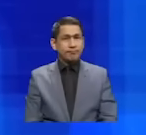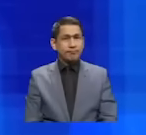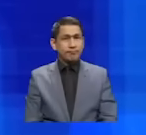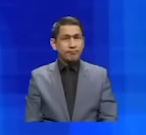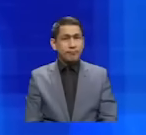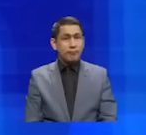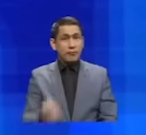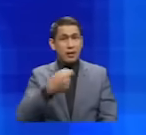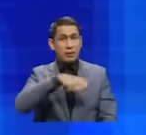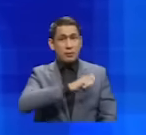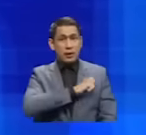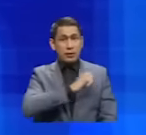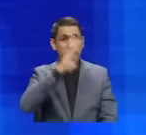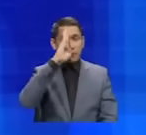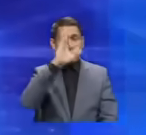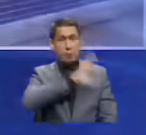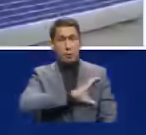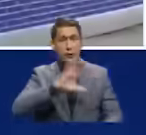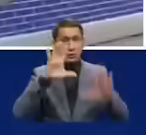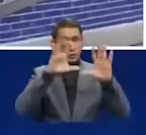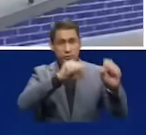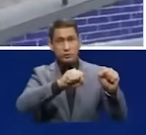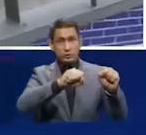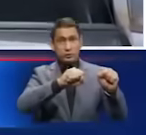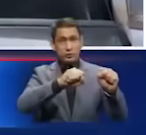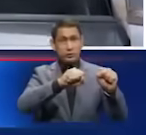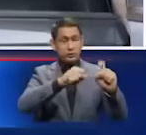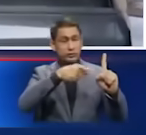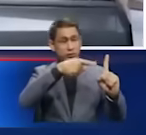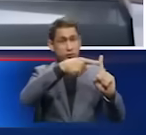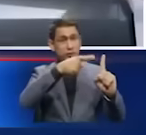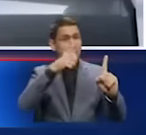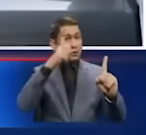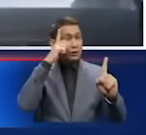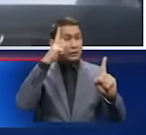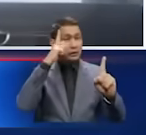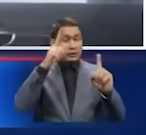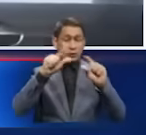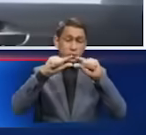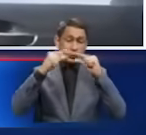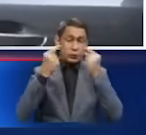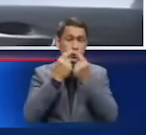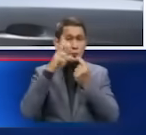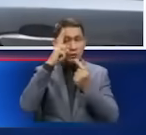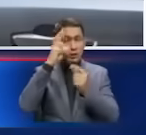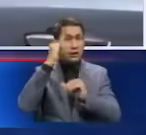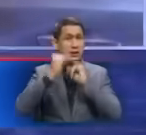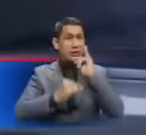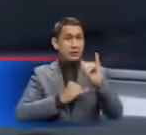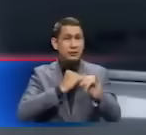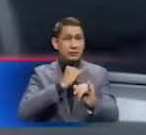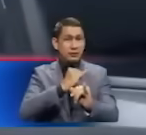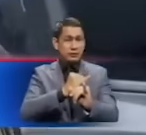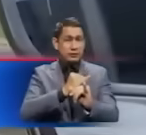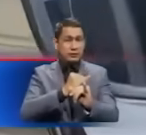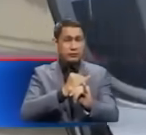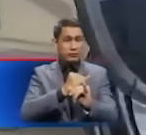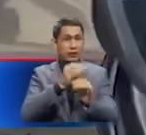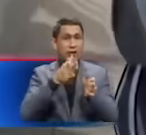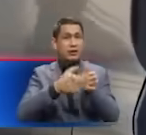En España, la policía capturó en Barcelona a un líder de la organización criminal internacional Tren de